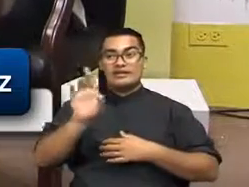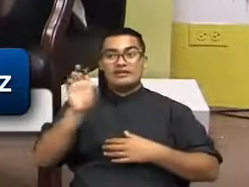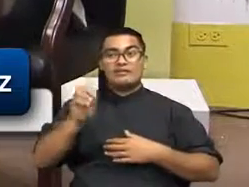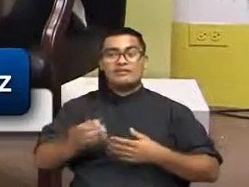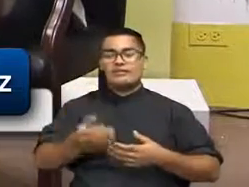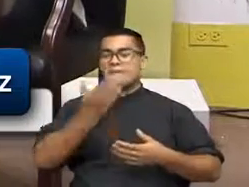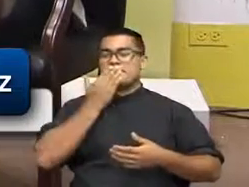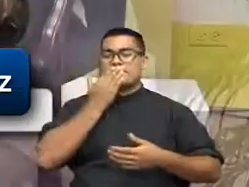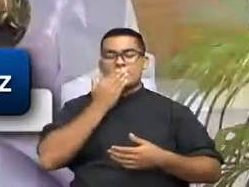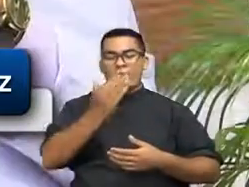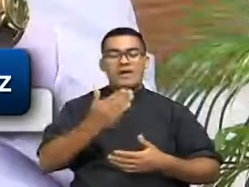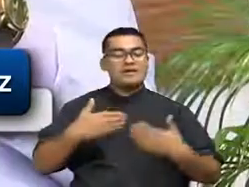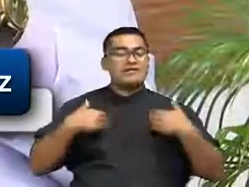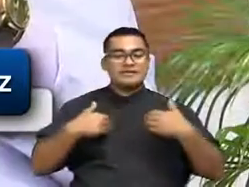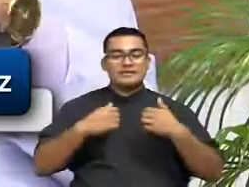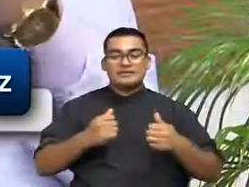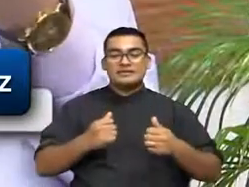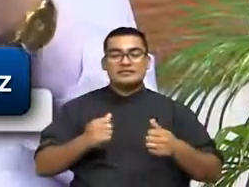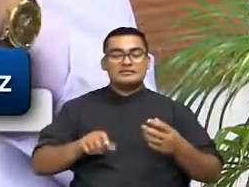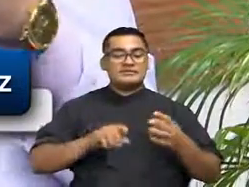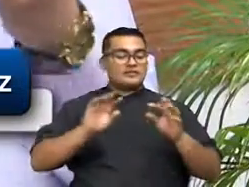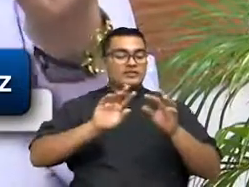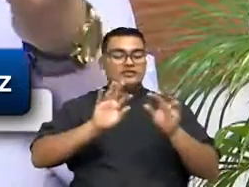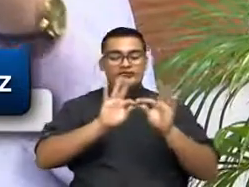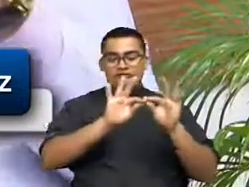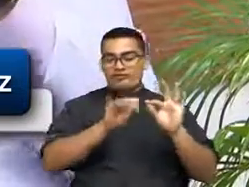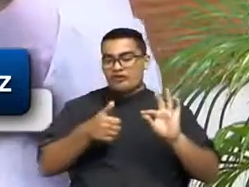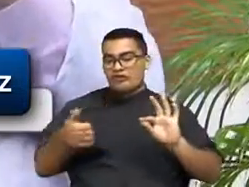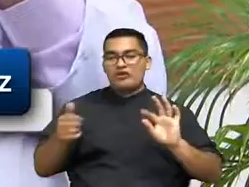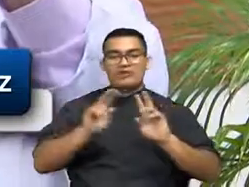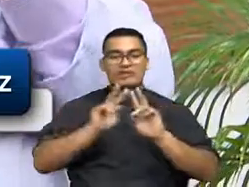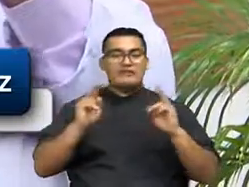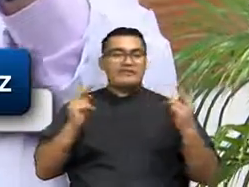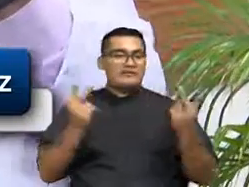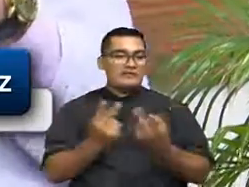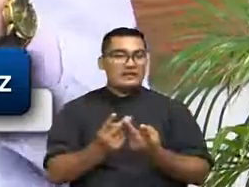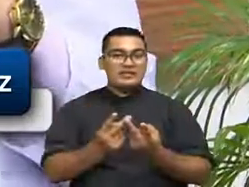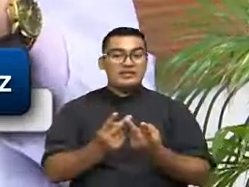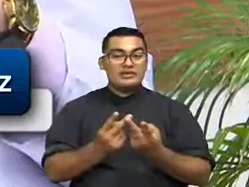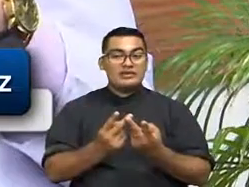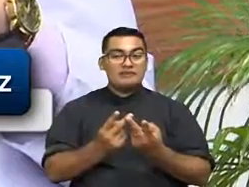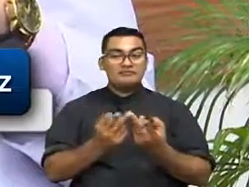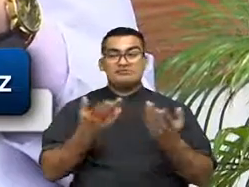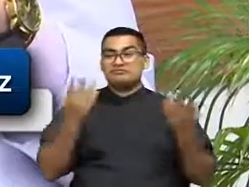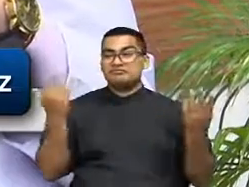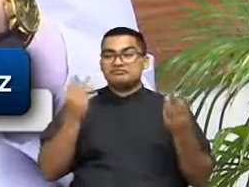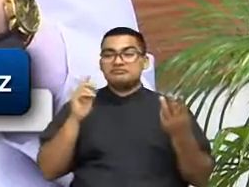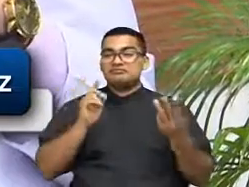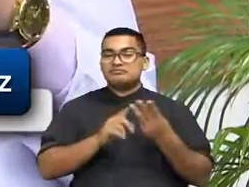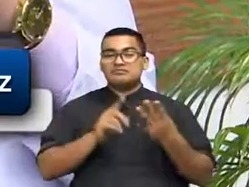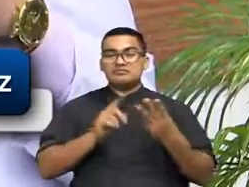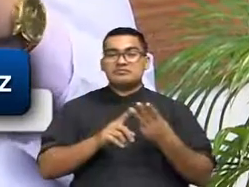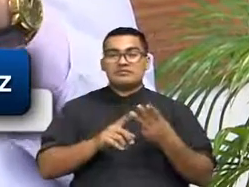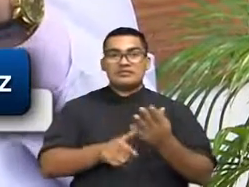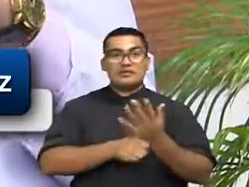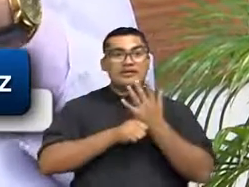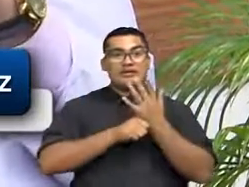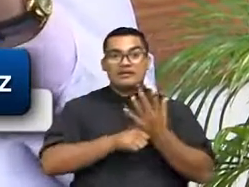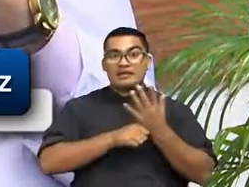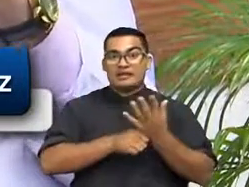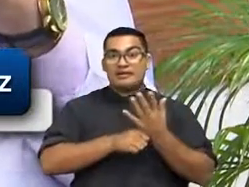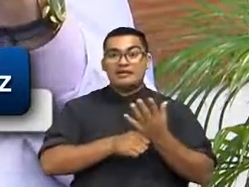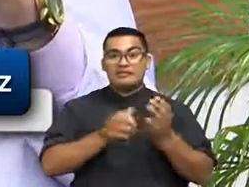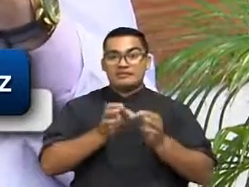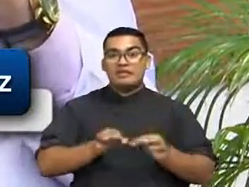lo que son las verduras, todas lo que son las verduras verdes. También lo que tenemos las carnes, principalmente